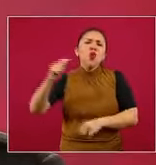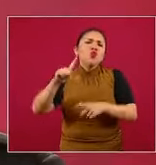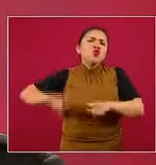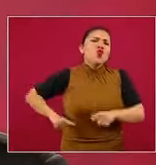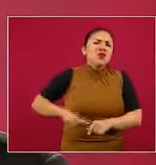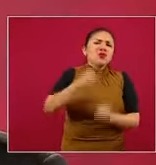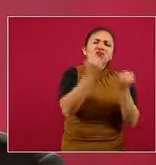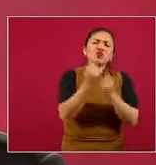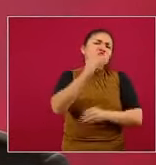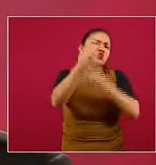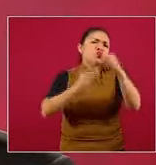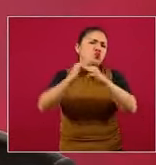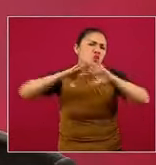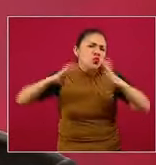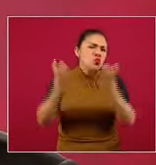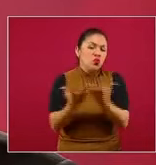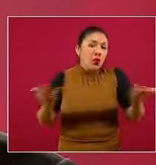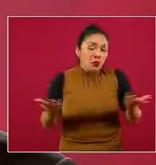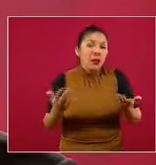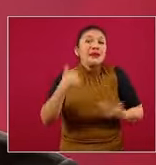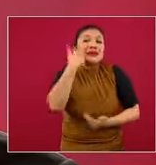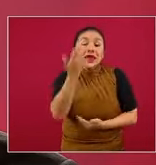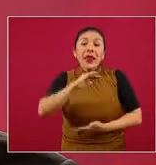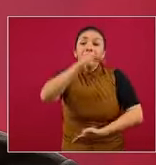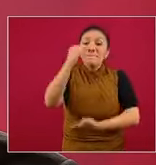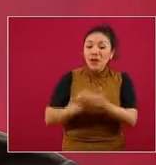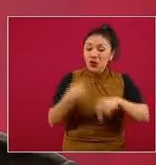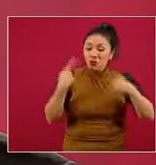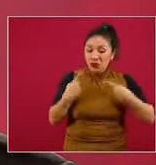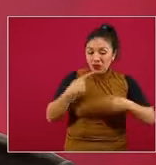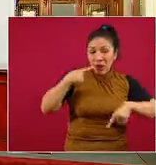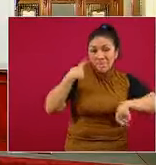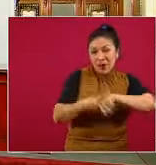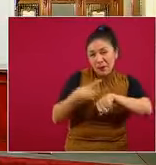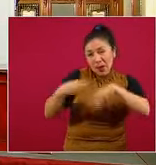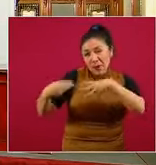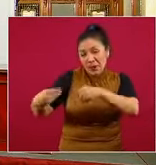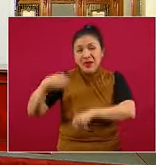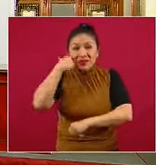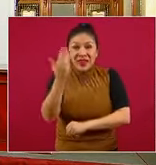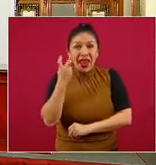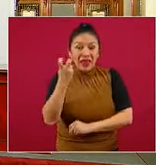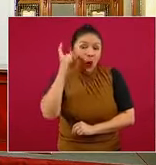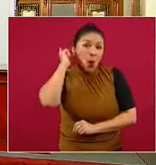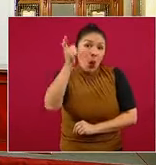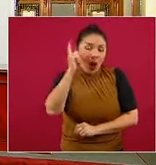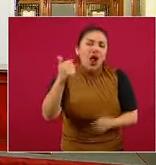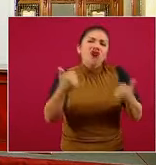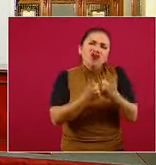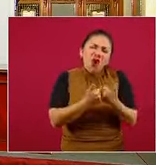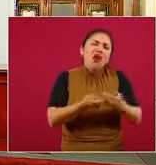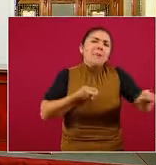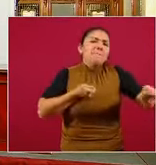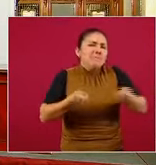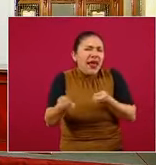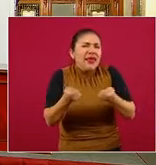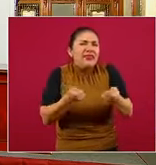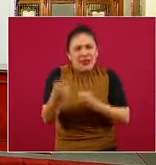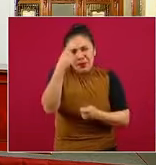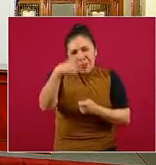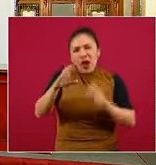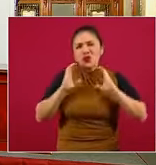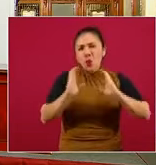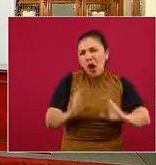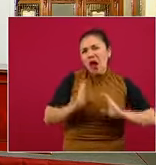mundo. Por un lado, interesa reducir el número de contagios a través de las distintas medidas de